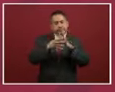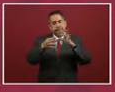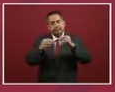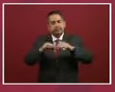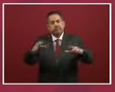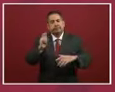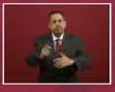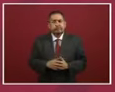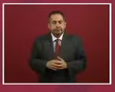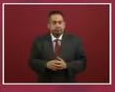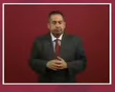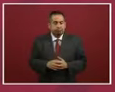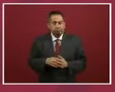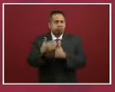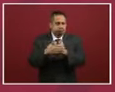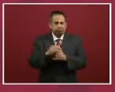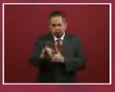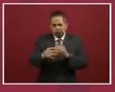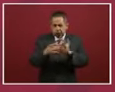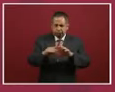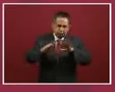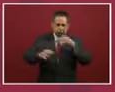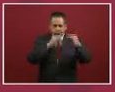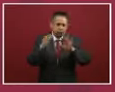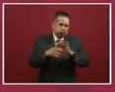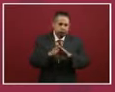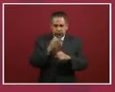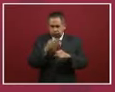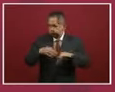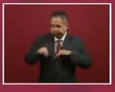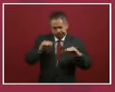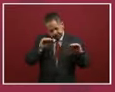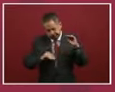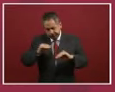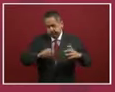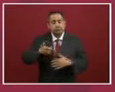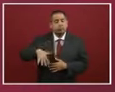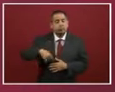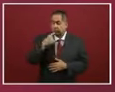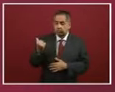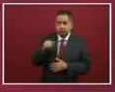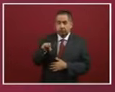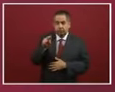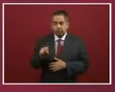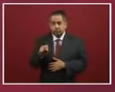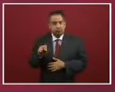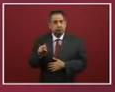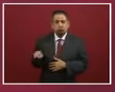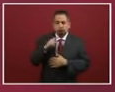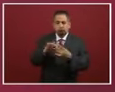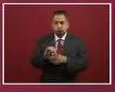a informar más. Se está trabajando, como lo mencionó Jesús Ramírez,